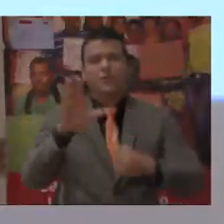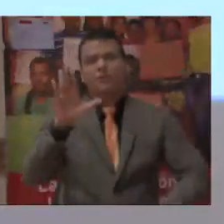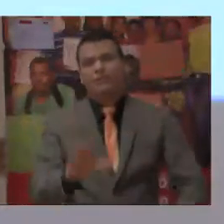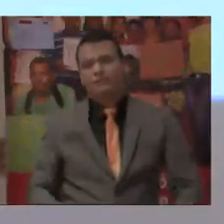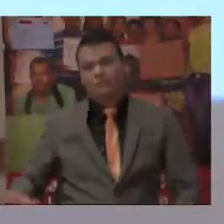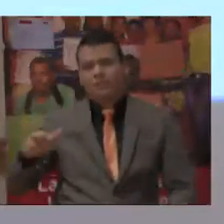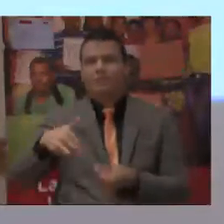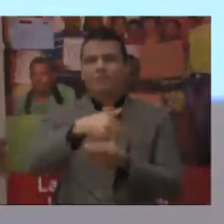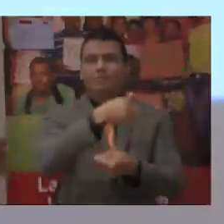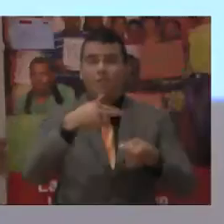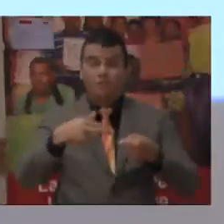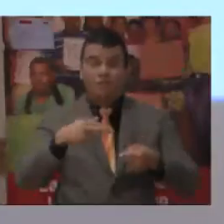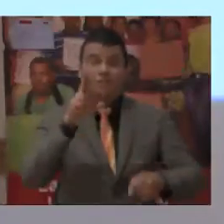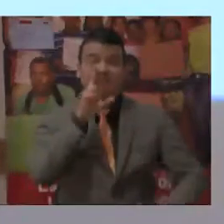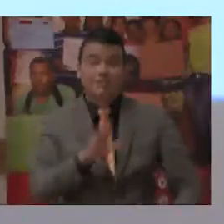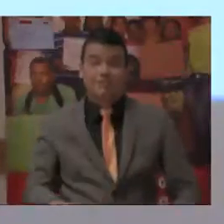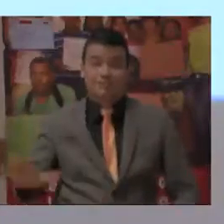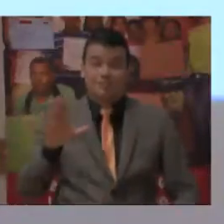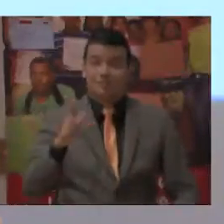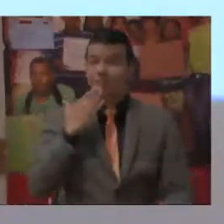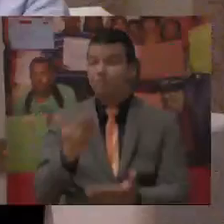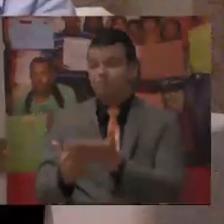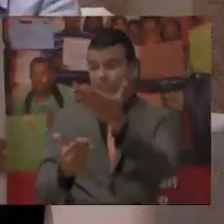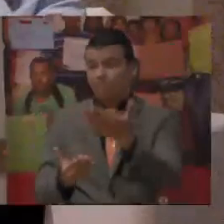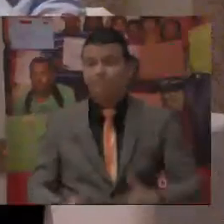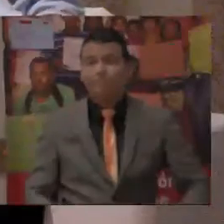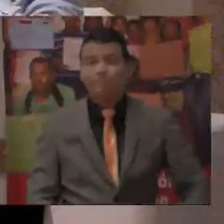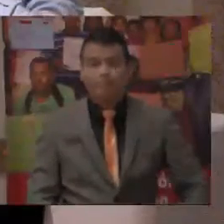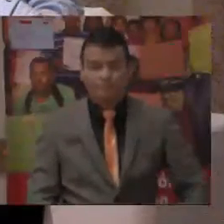departamento, como región y como nación. Muchísimas gracias.